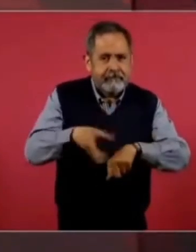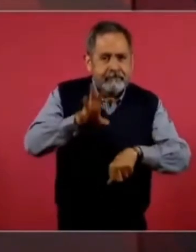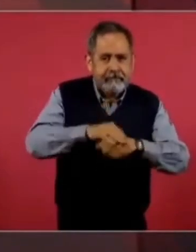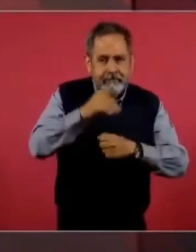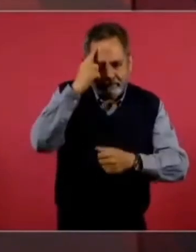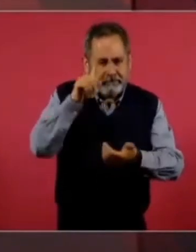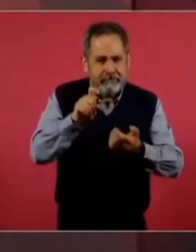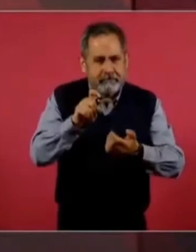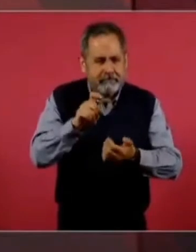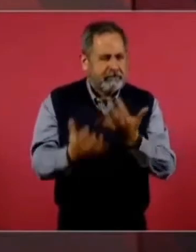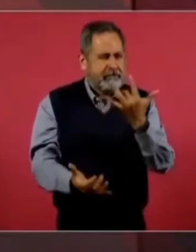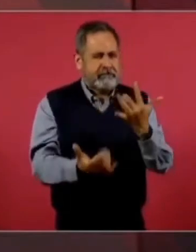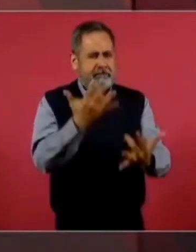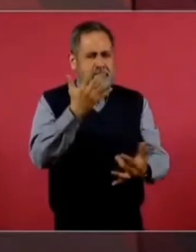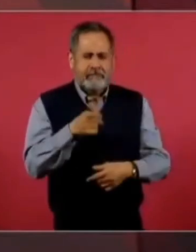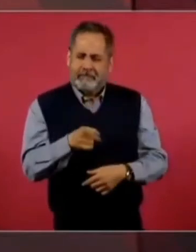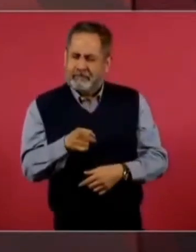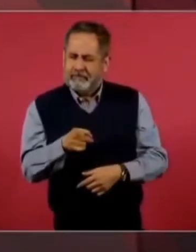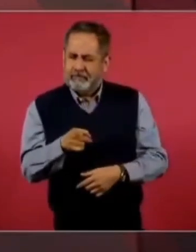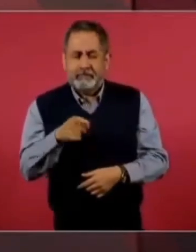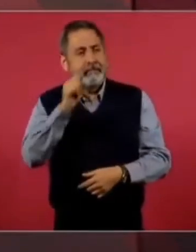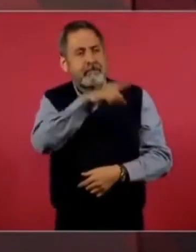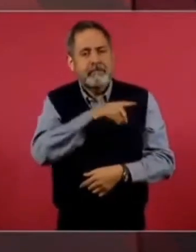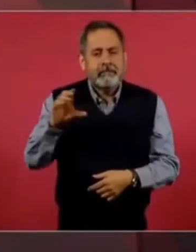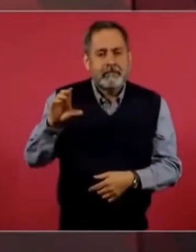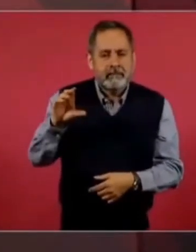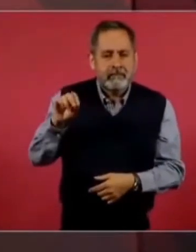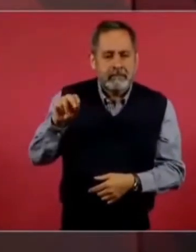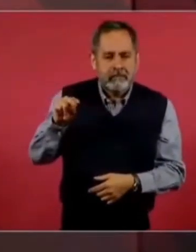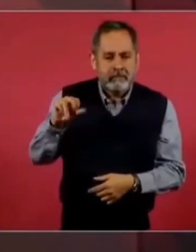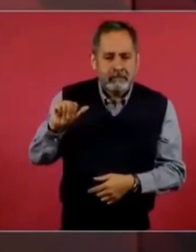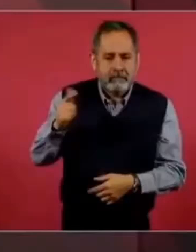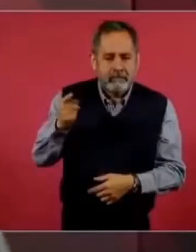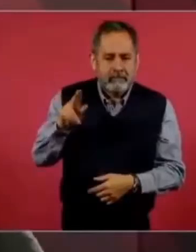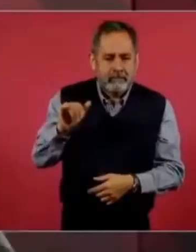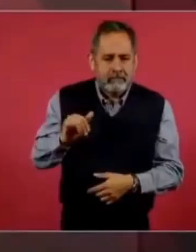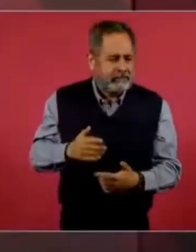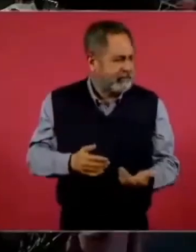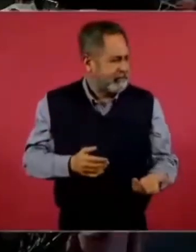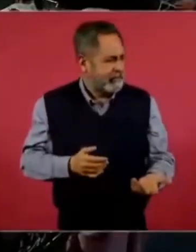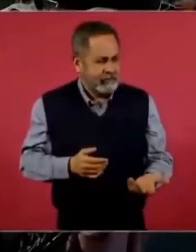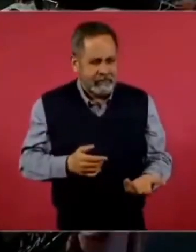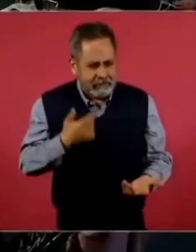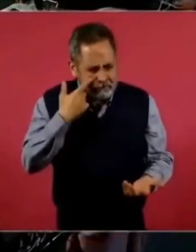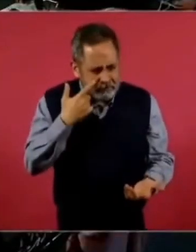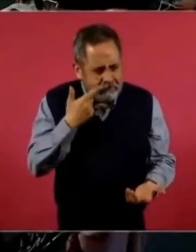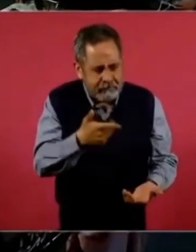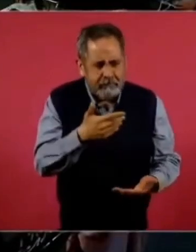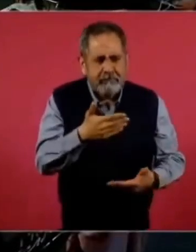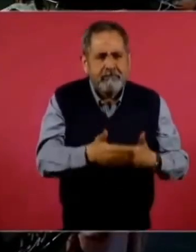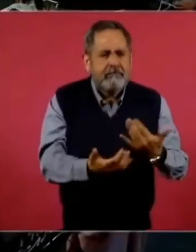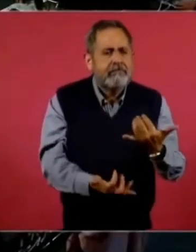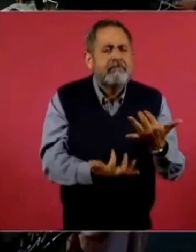agua de la Conagua. O sea, a ver qué se quemó. Pues